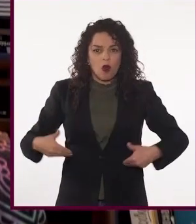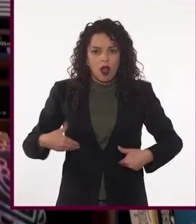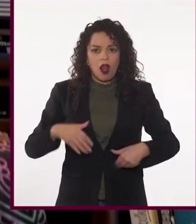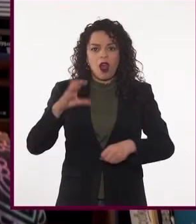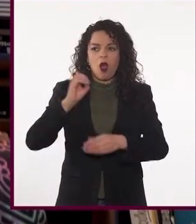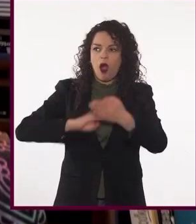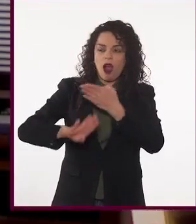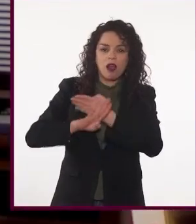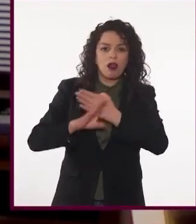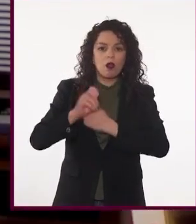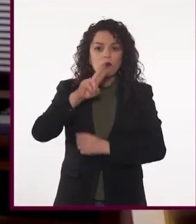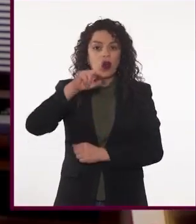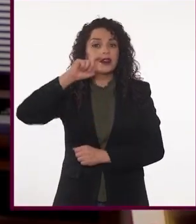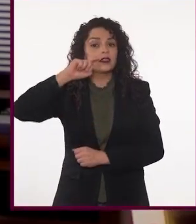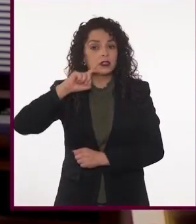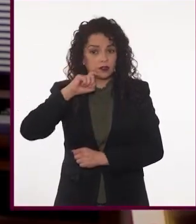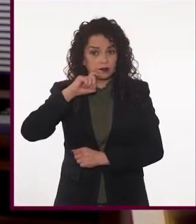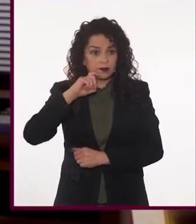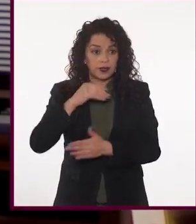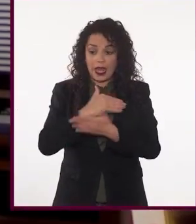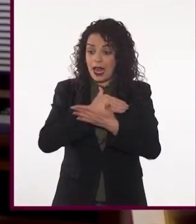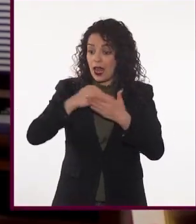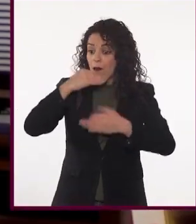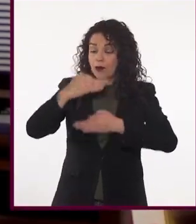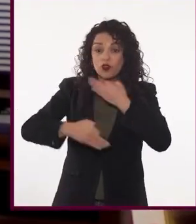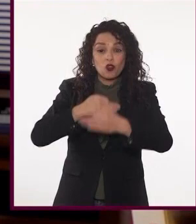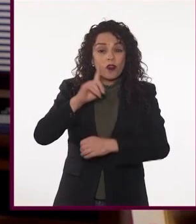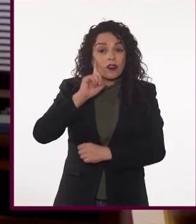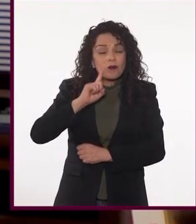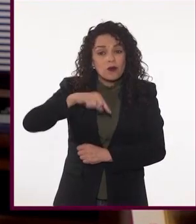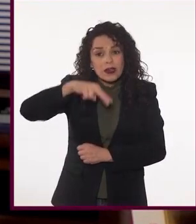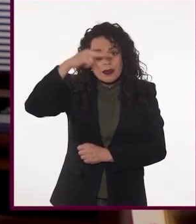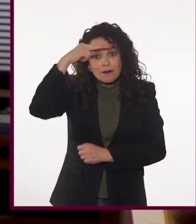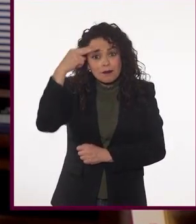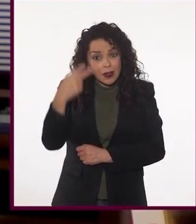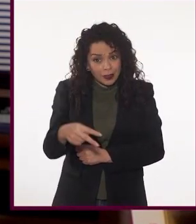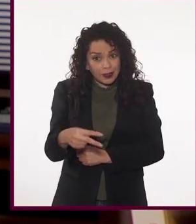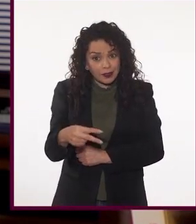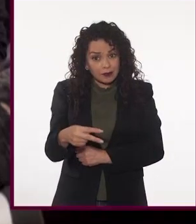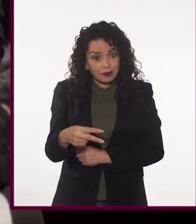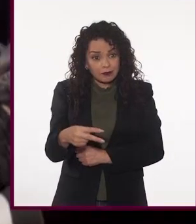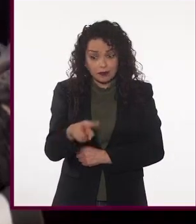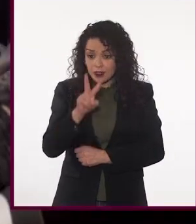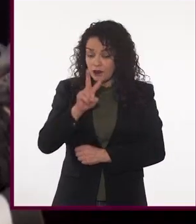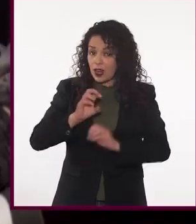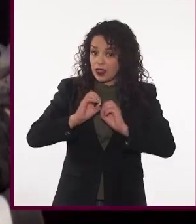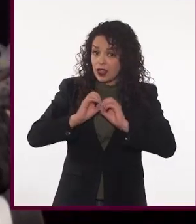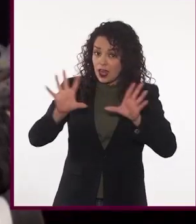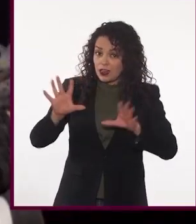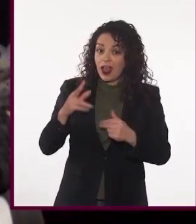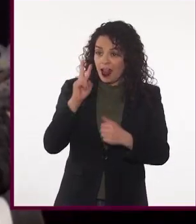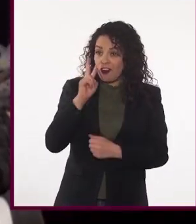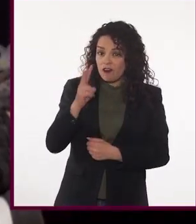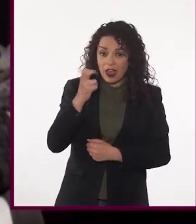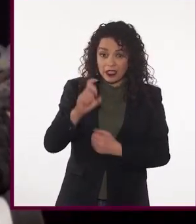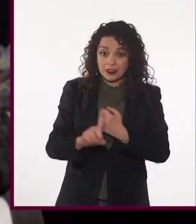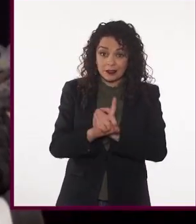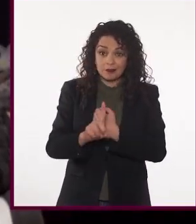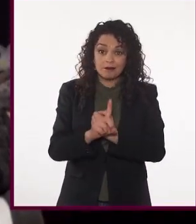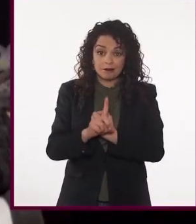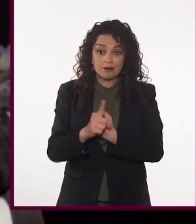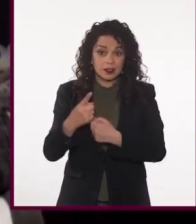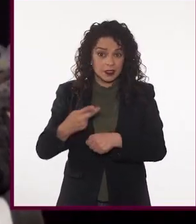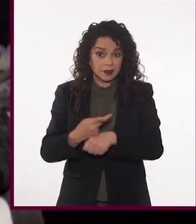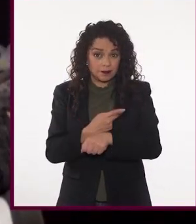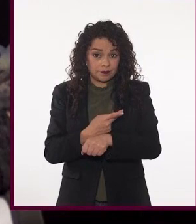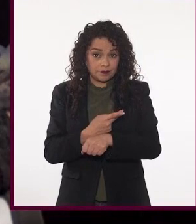sexualmente. ¡La mitad de todas las mujeres en México! Esto claramente es un problema que ocurre de